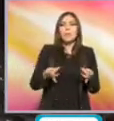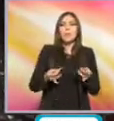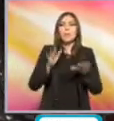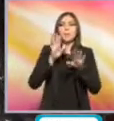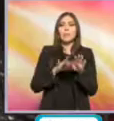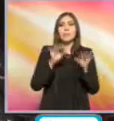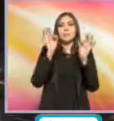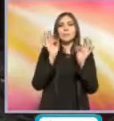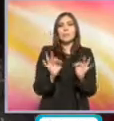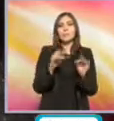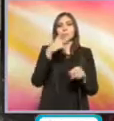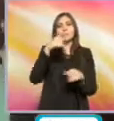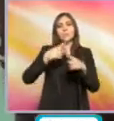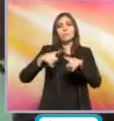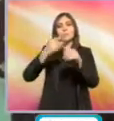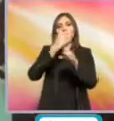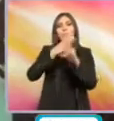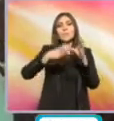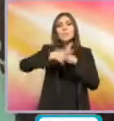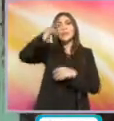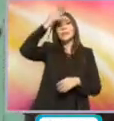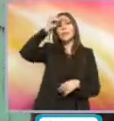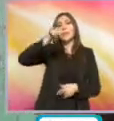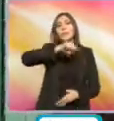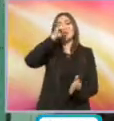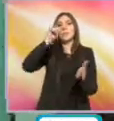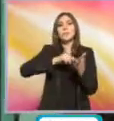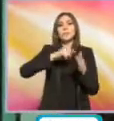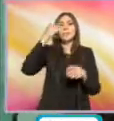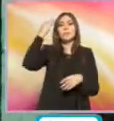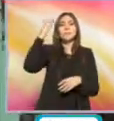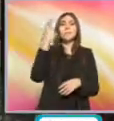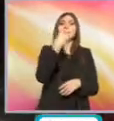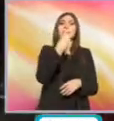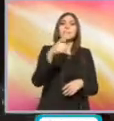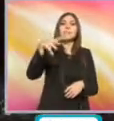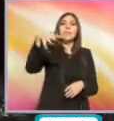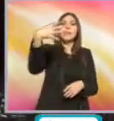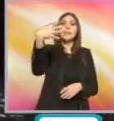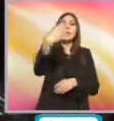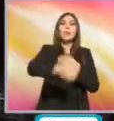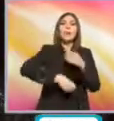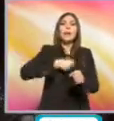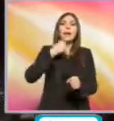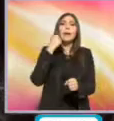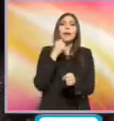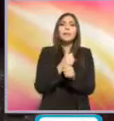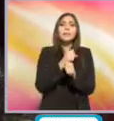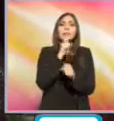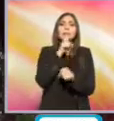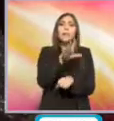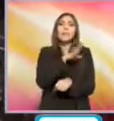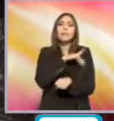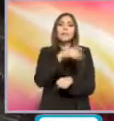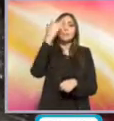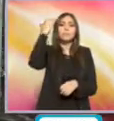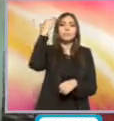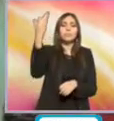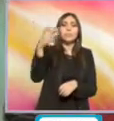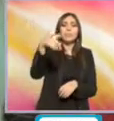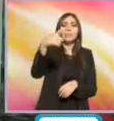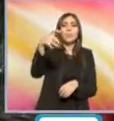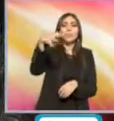exacto. Cosas que se aprenden de este lugar de 114 años de existencia,